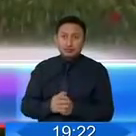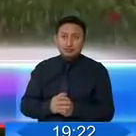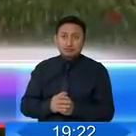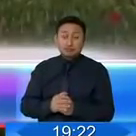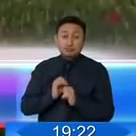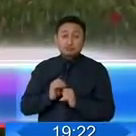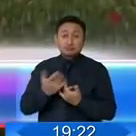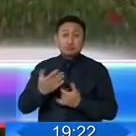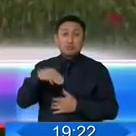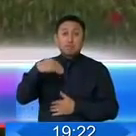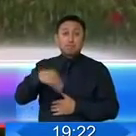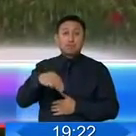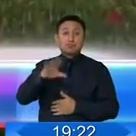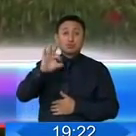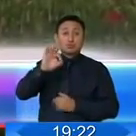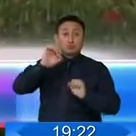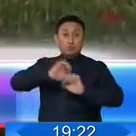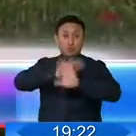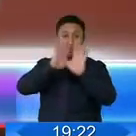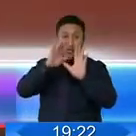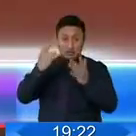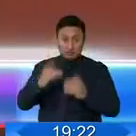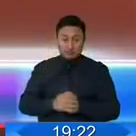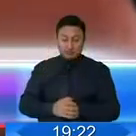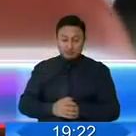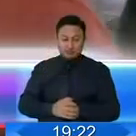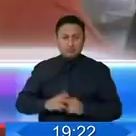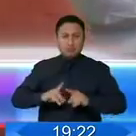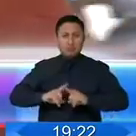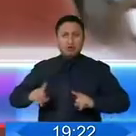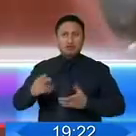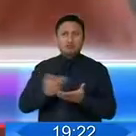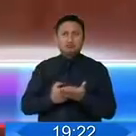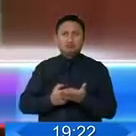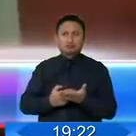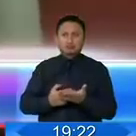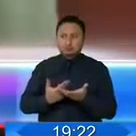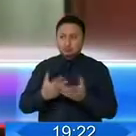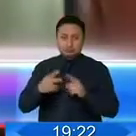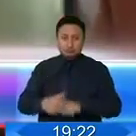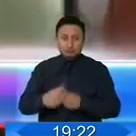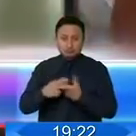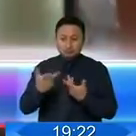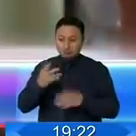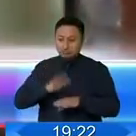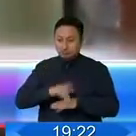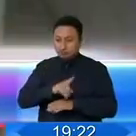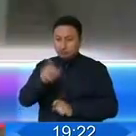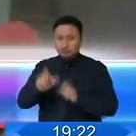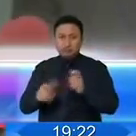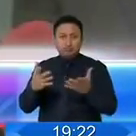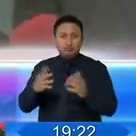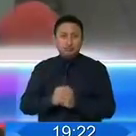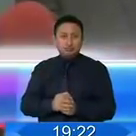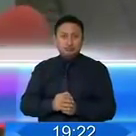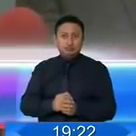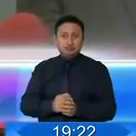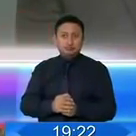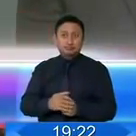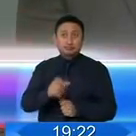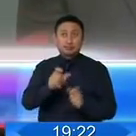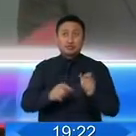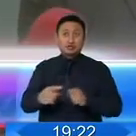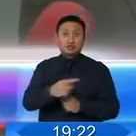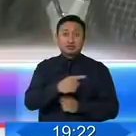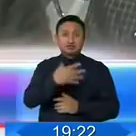presentar este miércoles a las 9:00 a.m. Sin embargo, la sesión no se instaló por falta de quórum, lo que generó la molestia